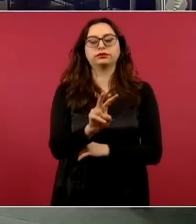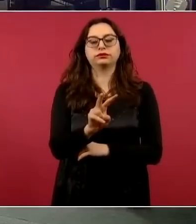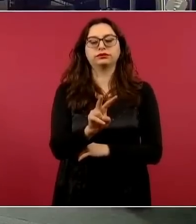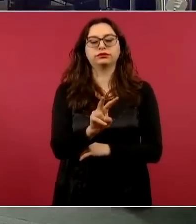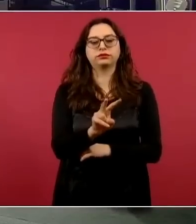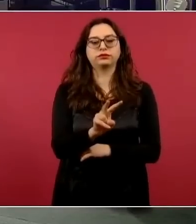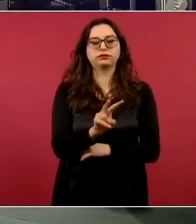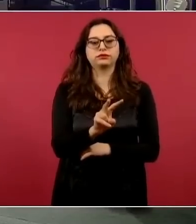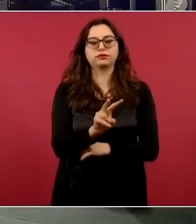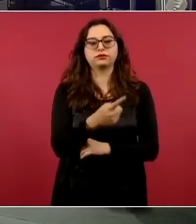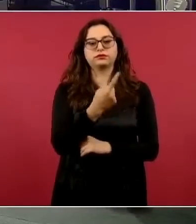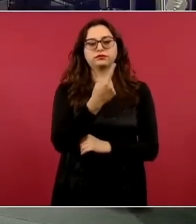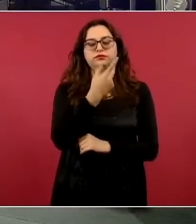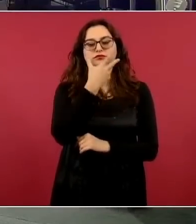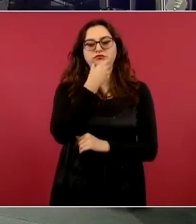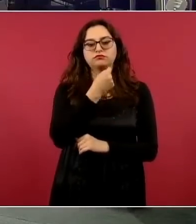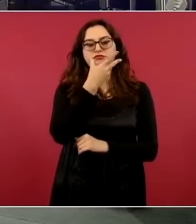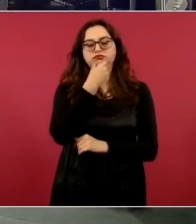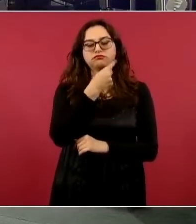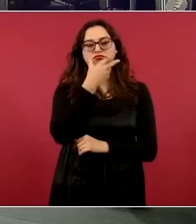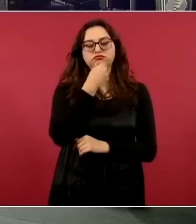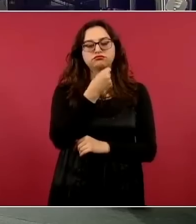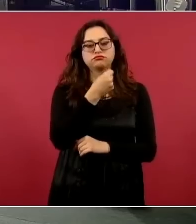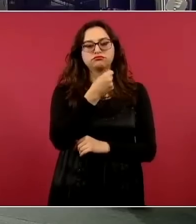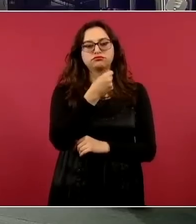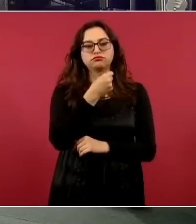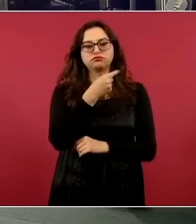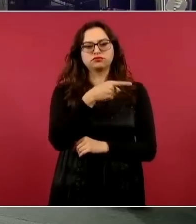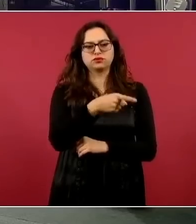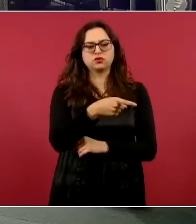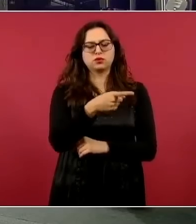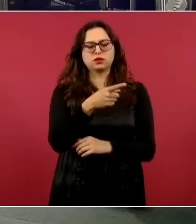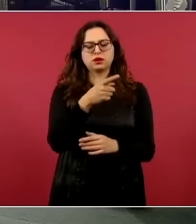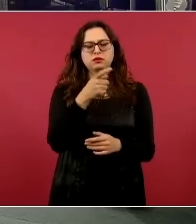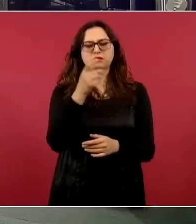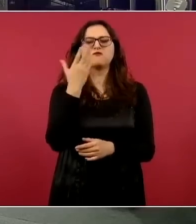que escribe. ¿Dónde? En el Face, es que